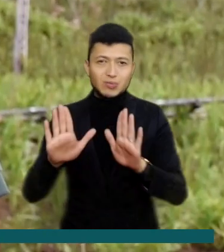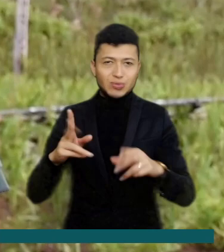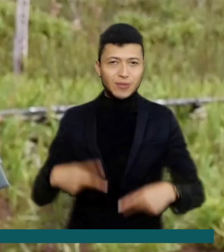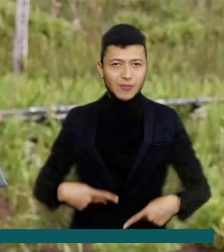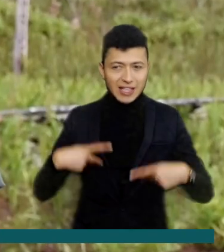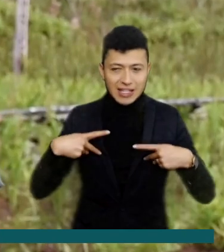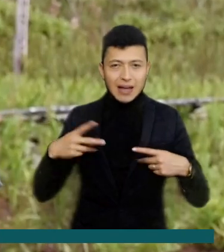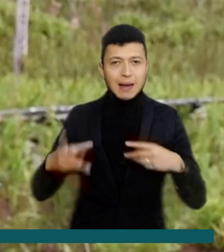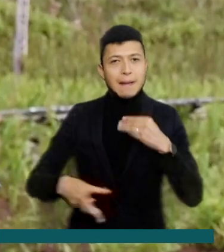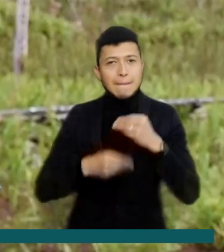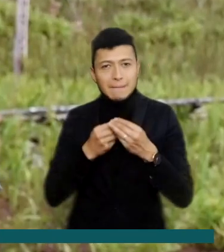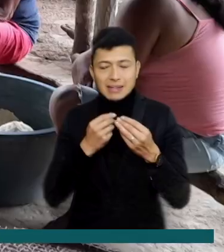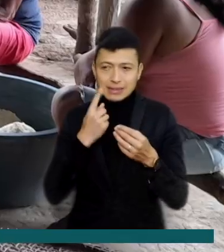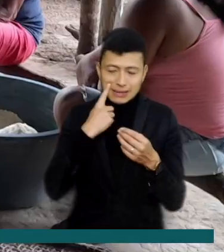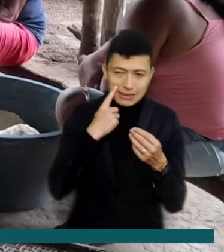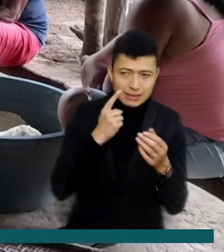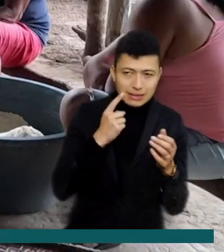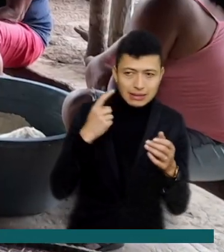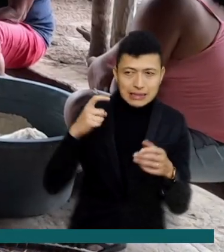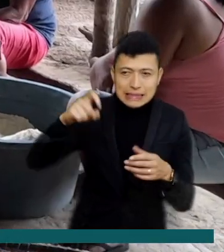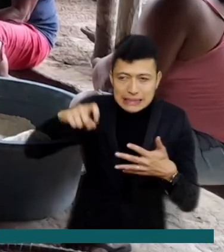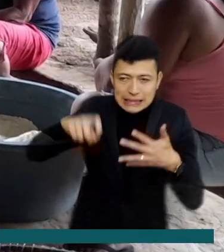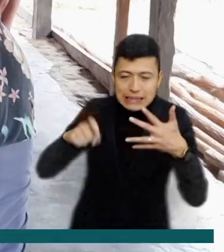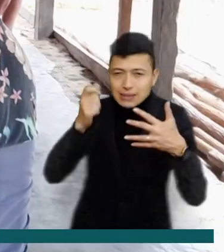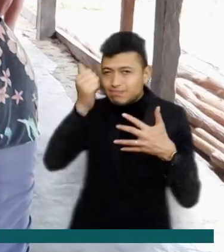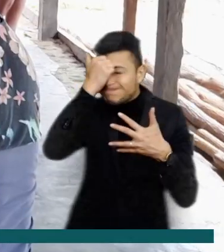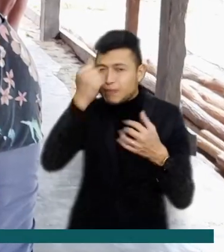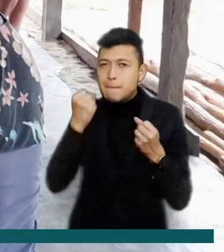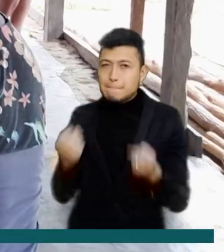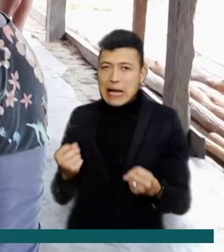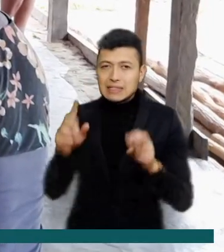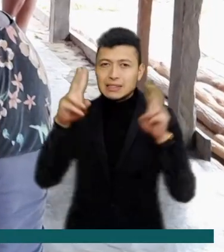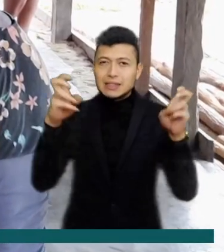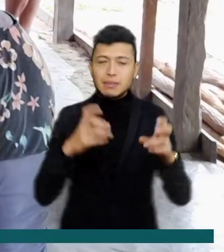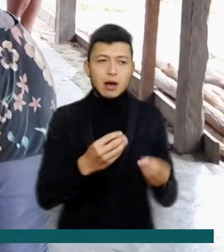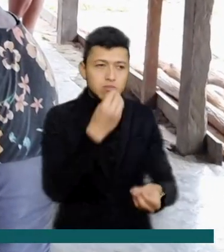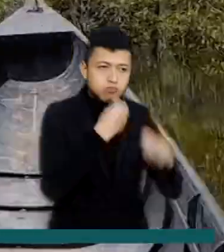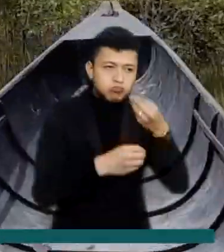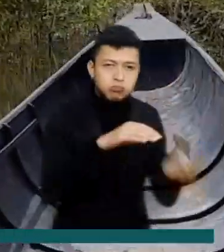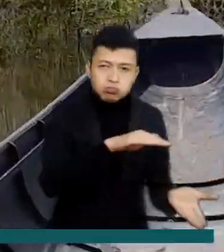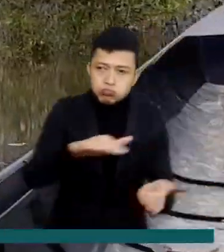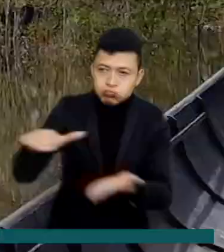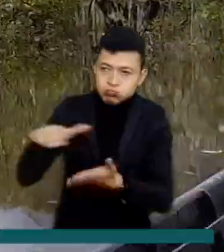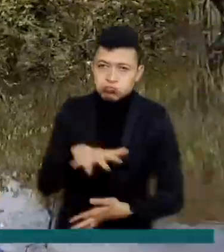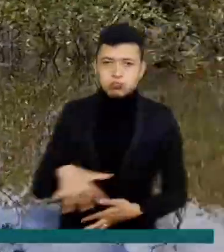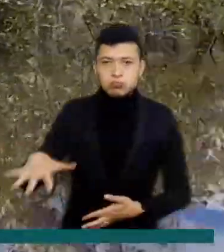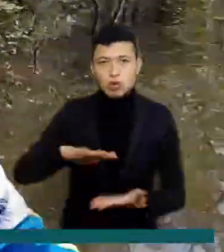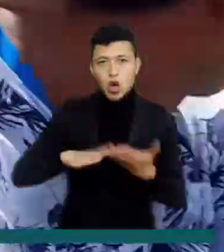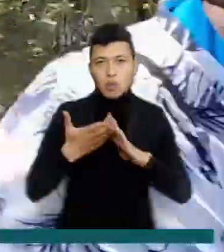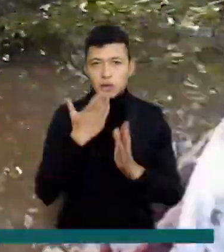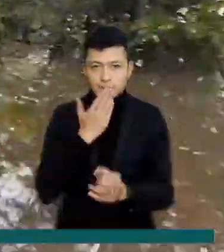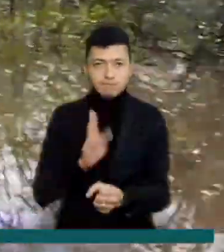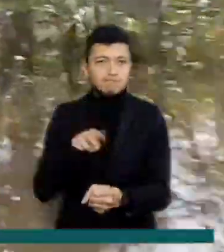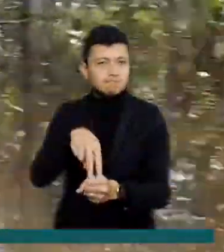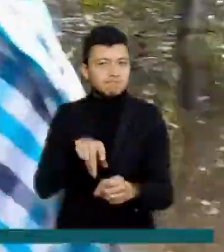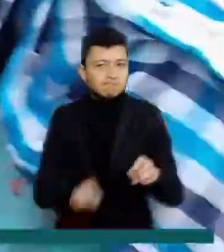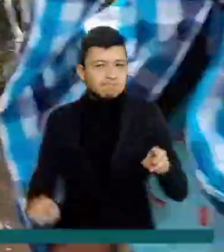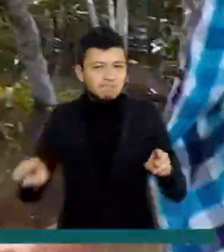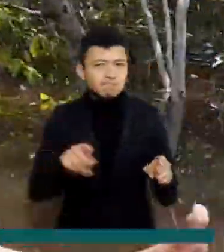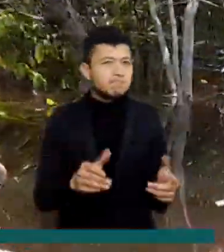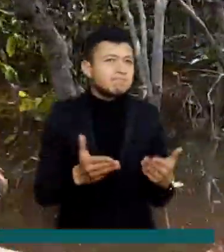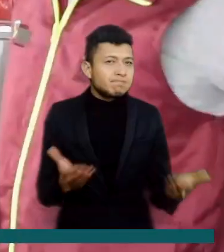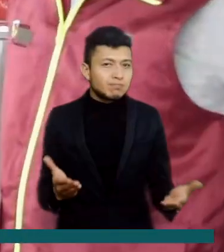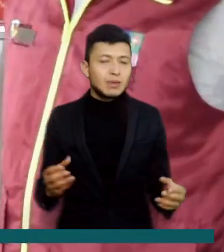de vida, de la búsqueda de esas necesidades apremiantes en temas de seguridad alimentaria en las comunidades indígenas.